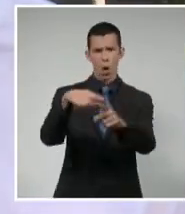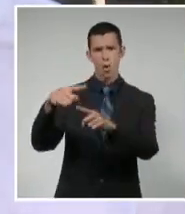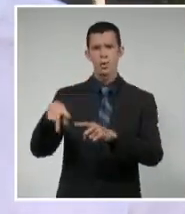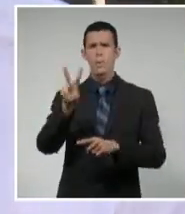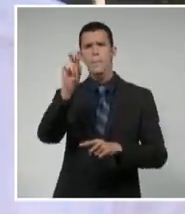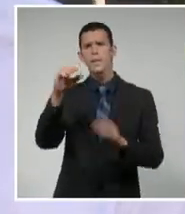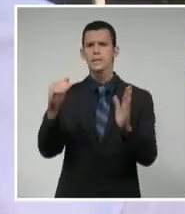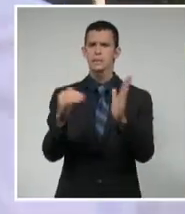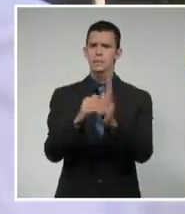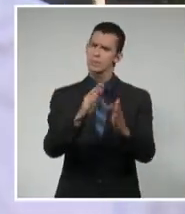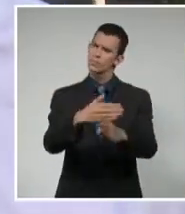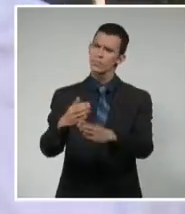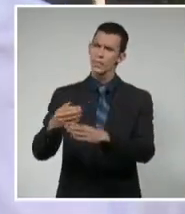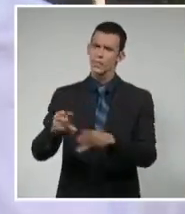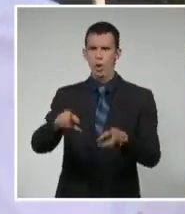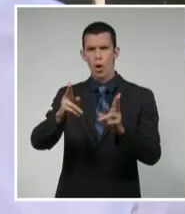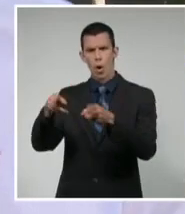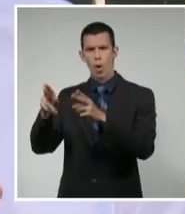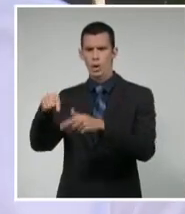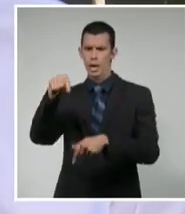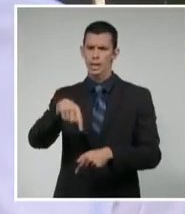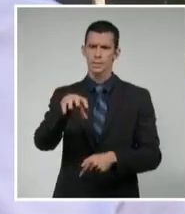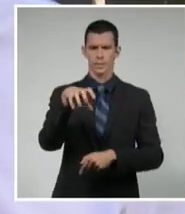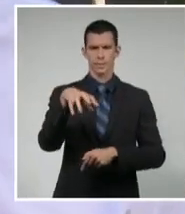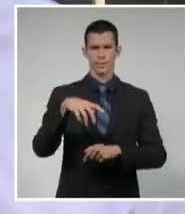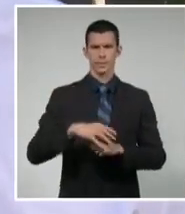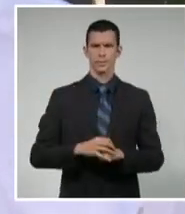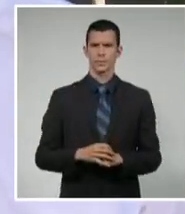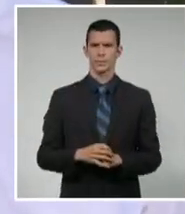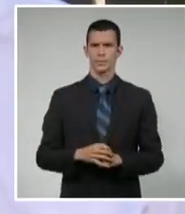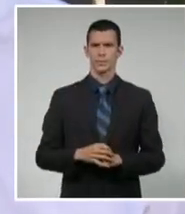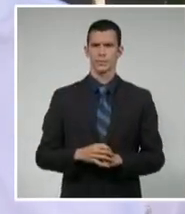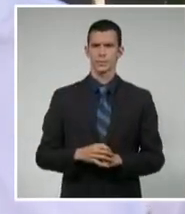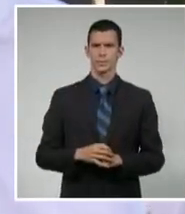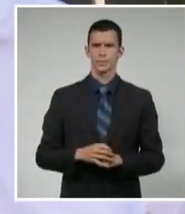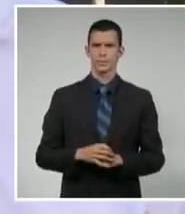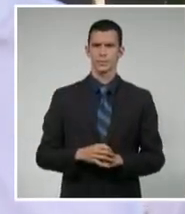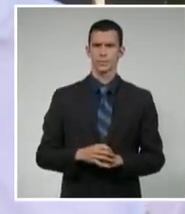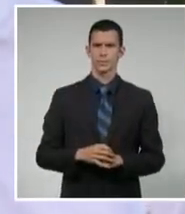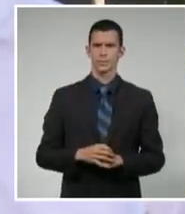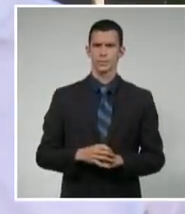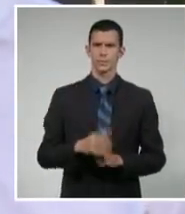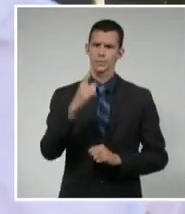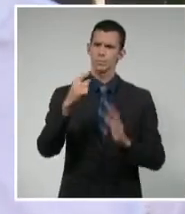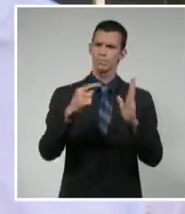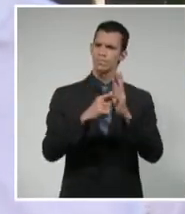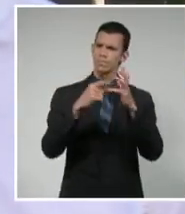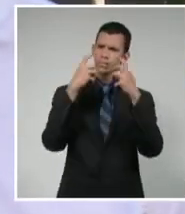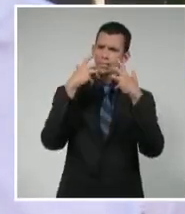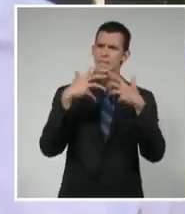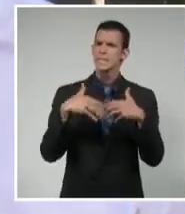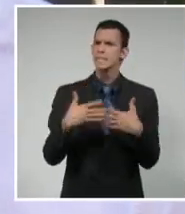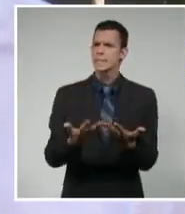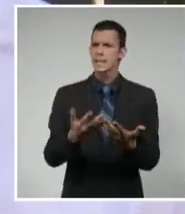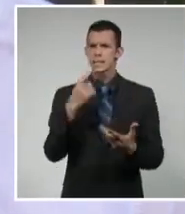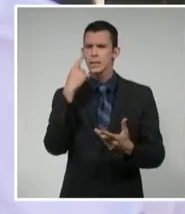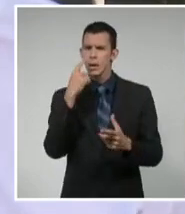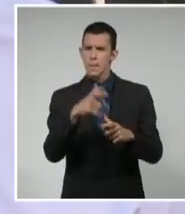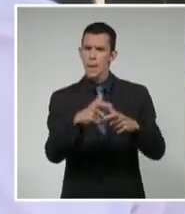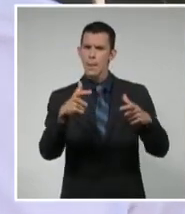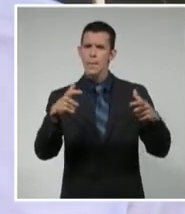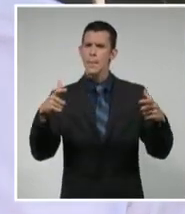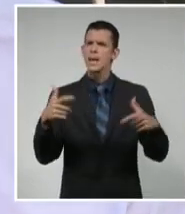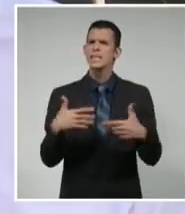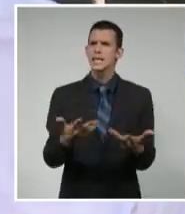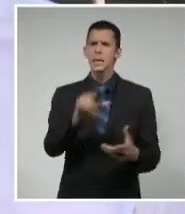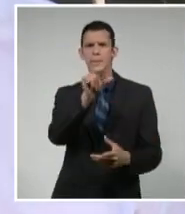de alojamiento hoteleros que tenemos en la provincia. Hay que destacar también que se ha incrementado algún nivel de excursiones